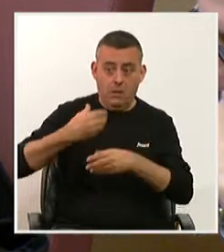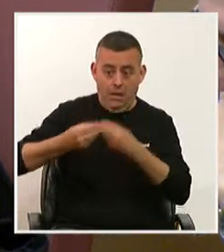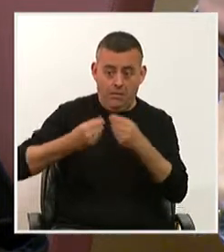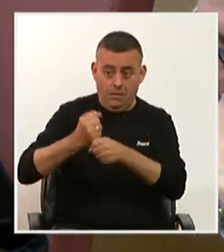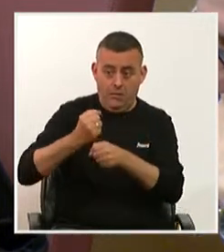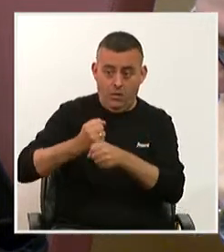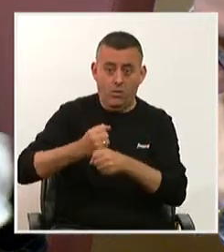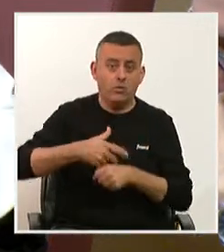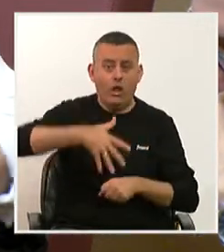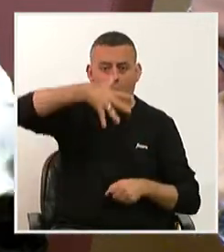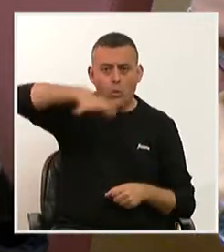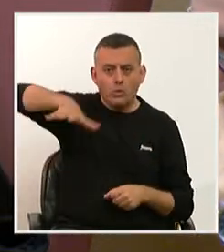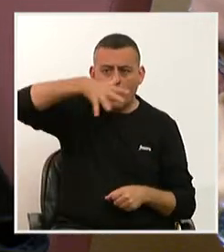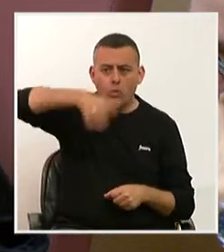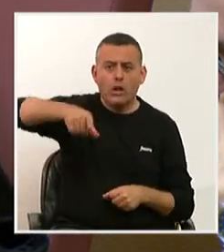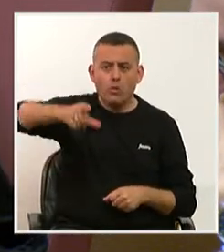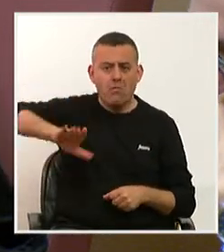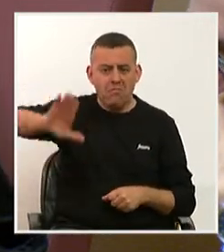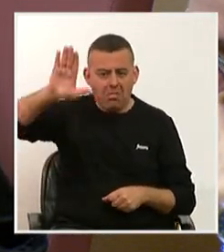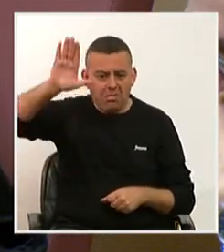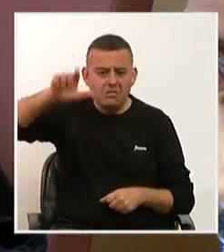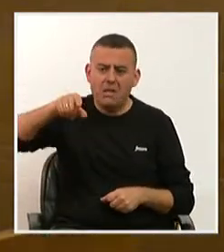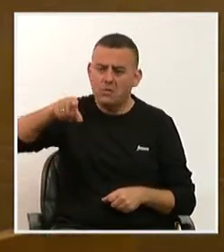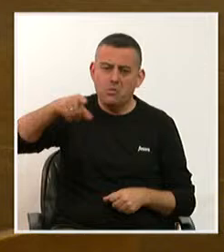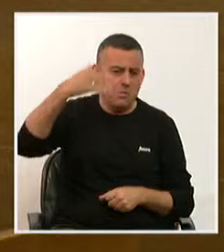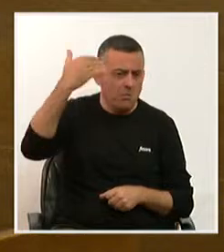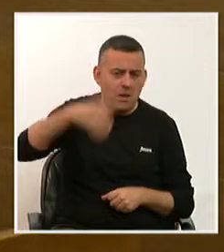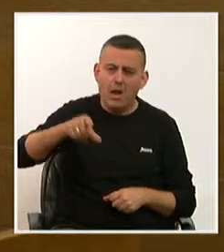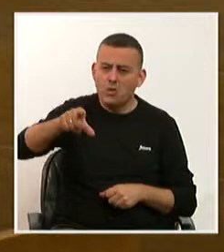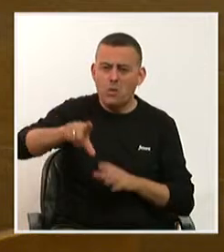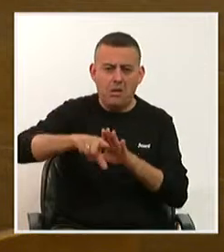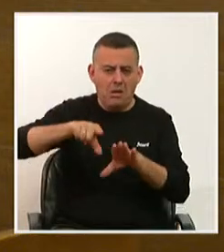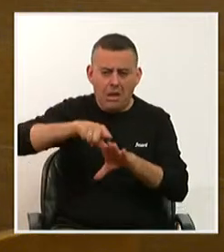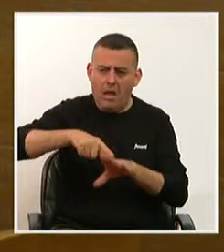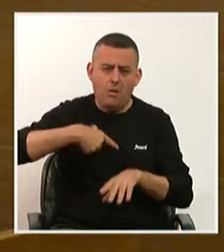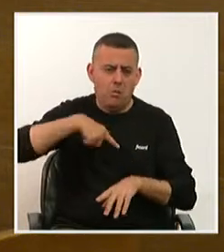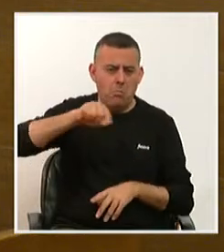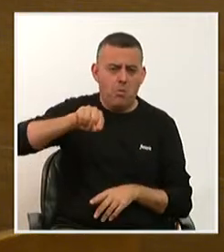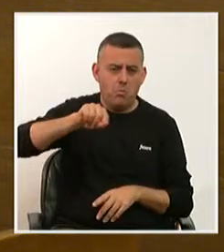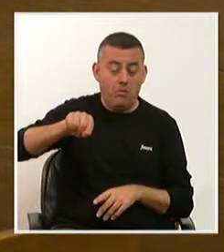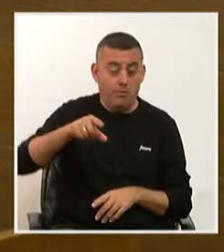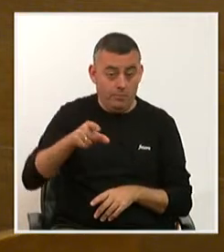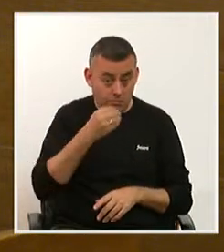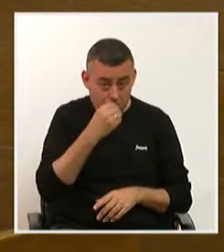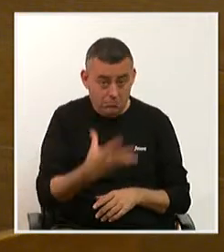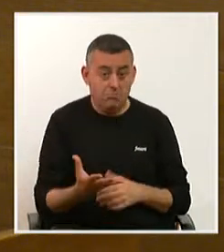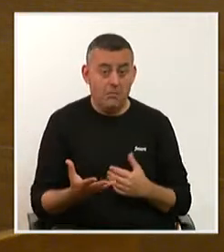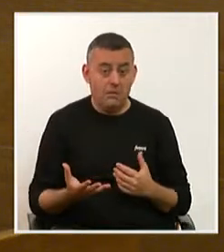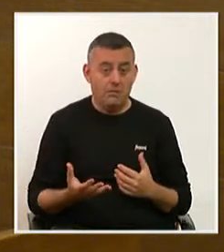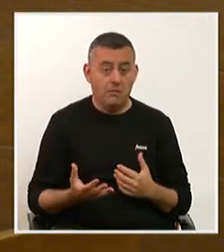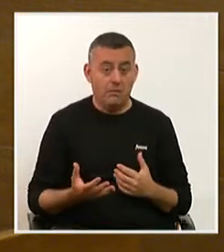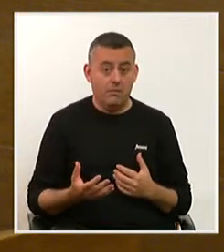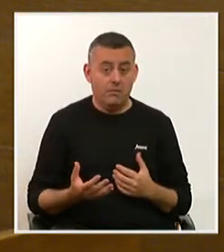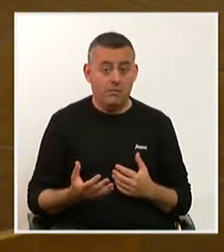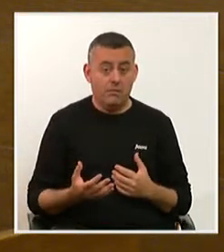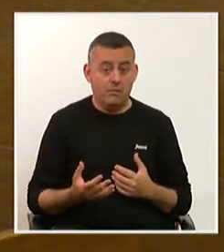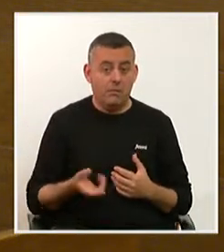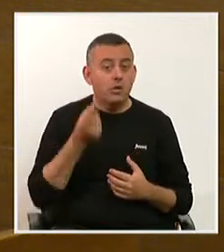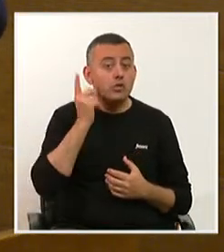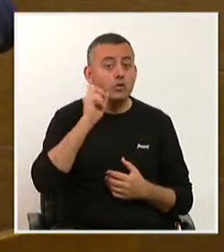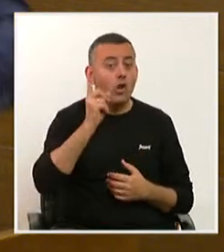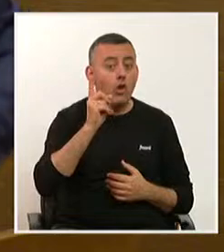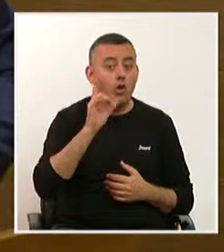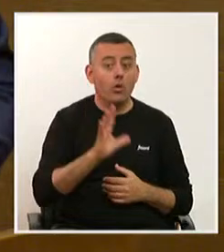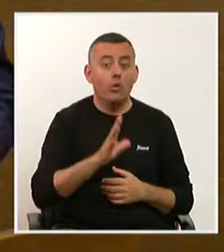trabajo vale la pena que por una simple coyuntura electoral por los intereses de quien